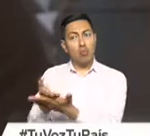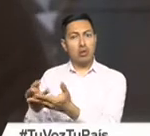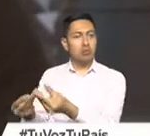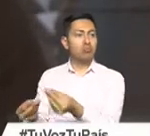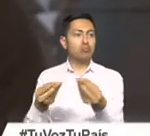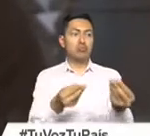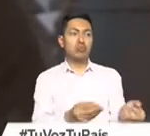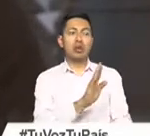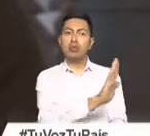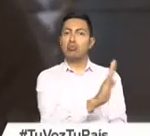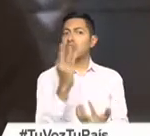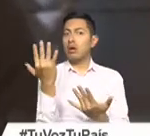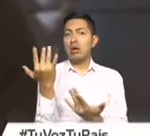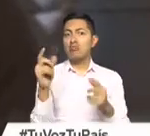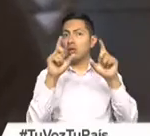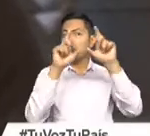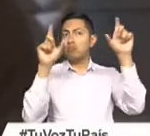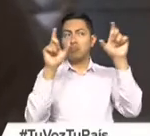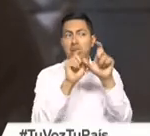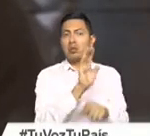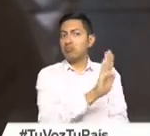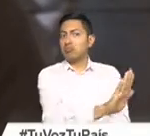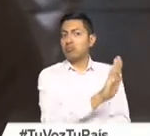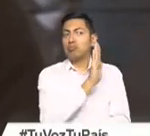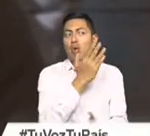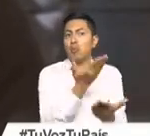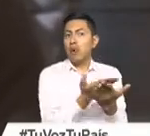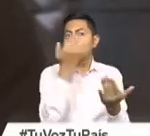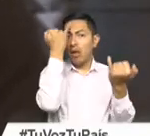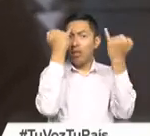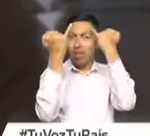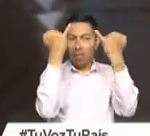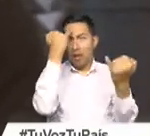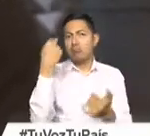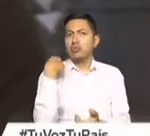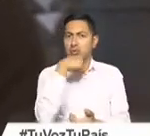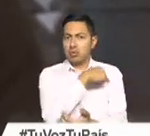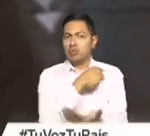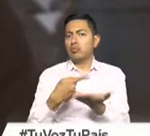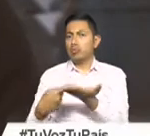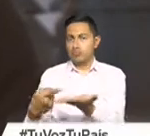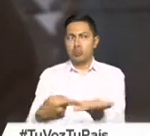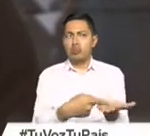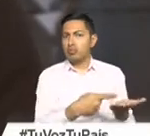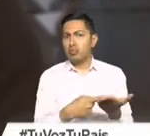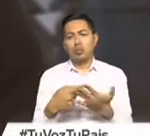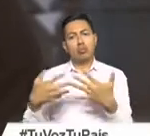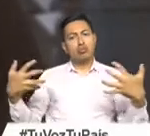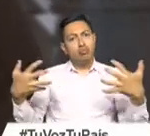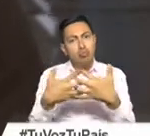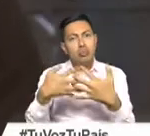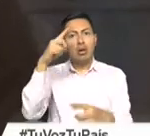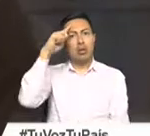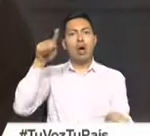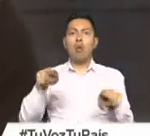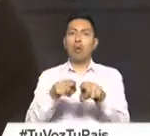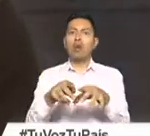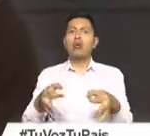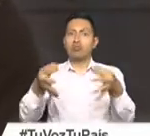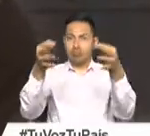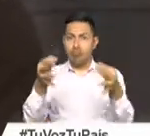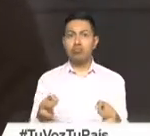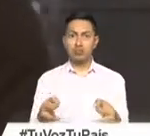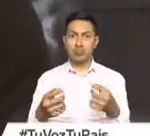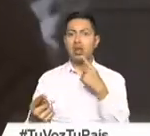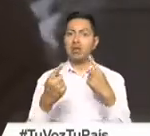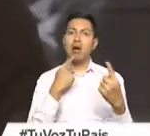que aporten con sus criterios, con sus posiciones, para enriquecer y sacar de manera conjunta, como fruto del